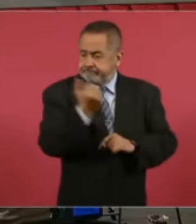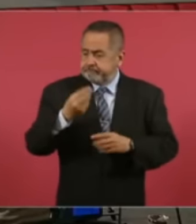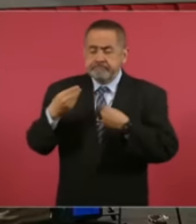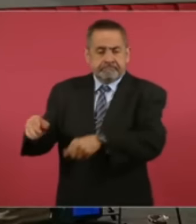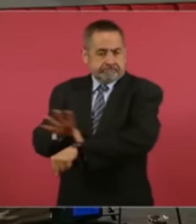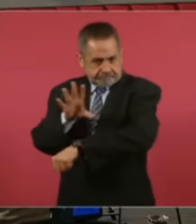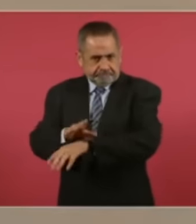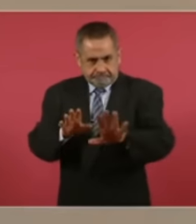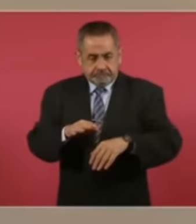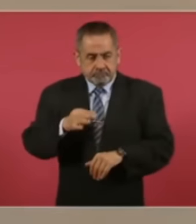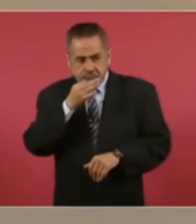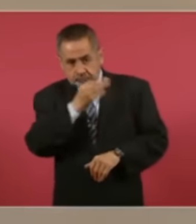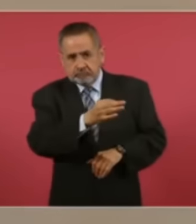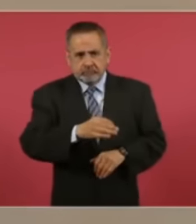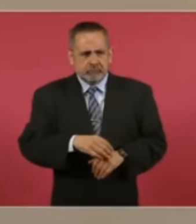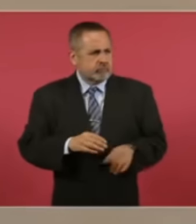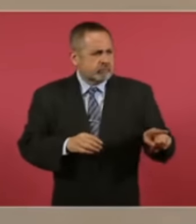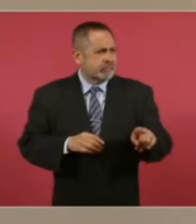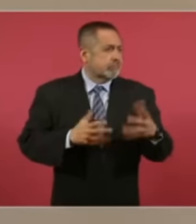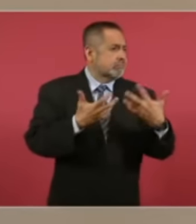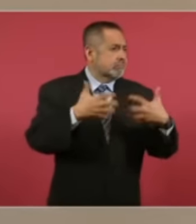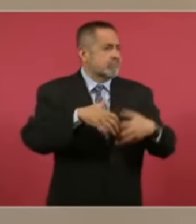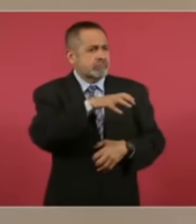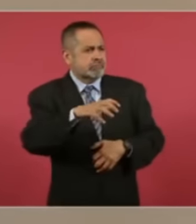pagar sus plantas,